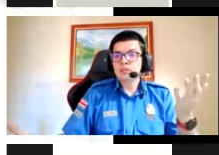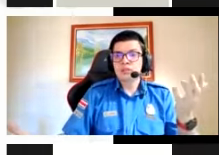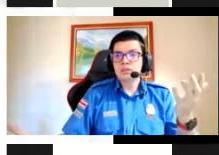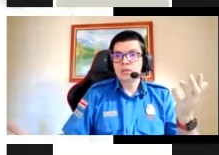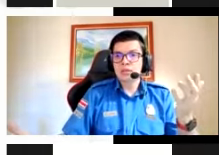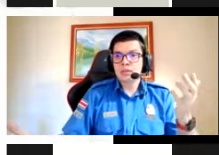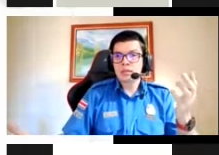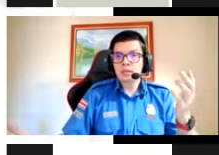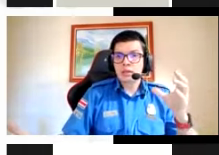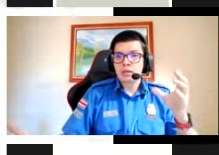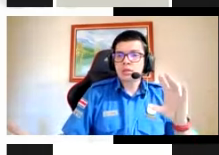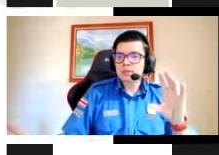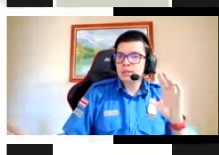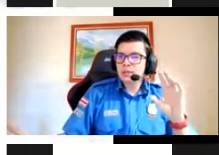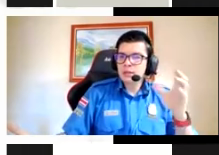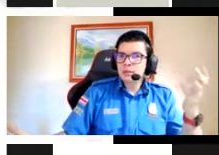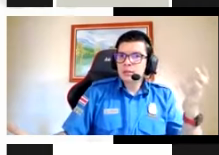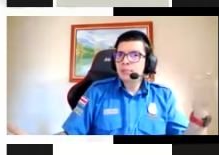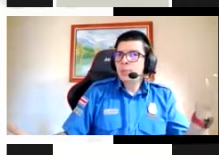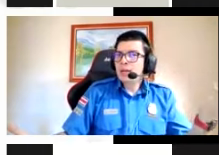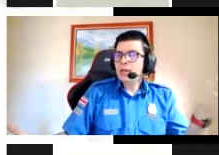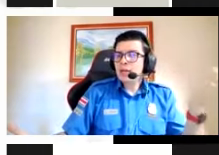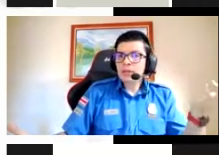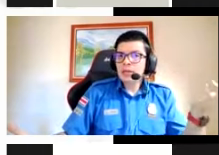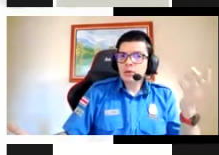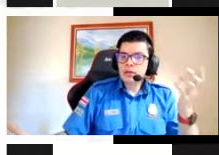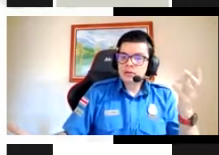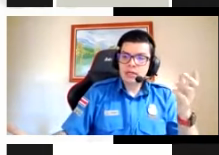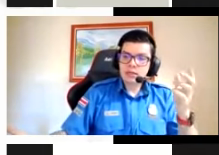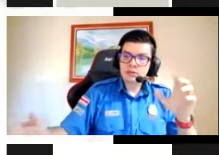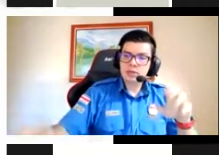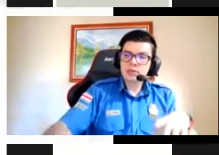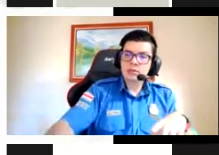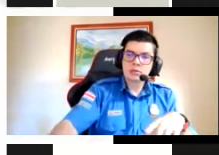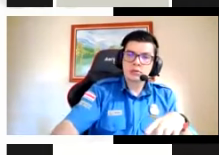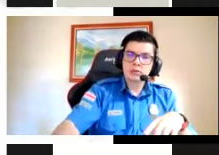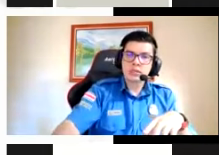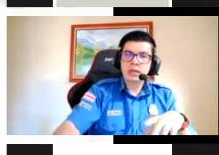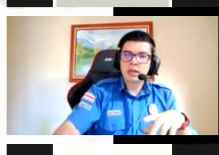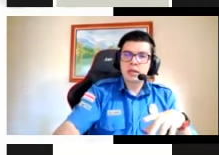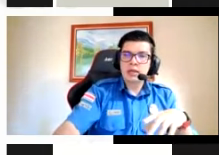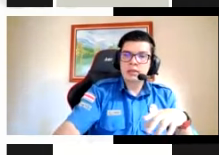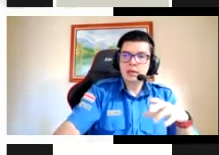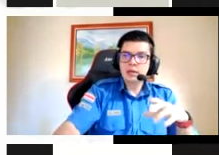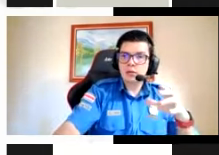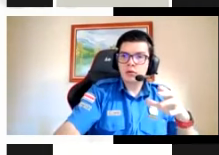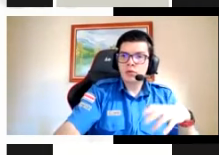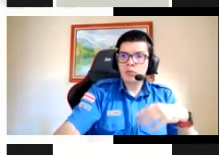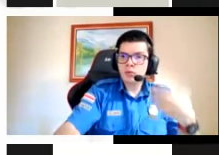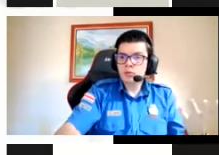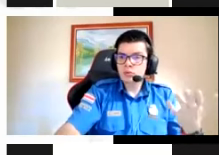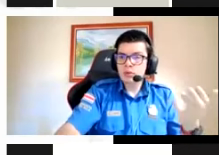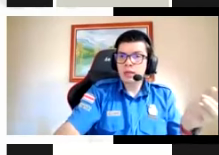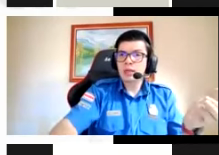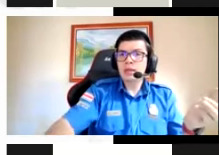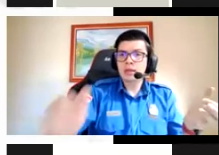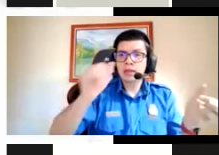muchas personas. Entonces, ¿vale la pena correr estos riesgos? O sea, ¿es algo